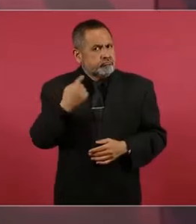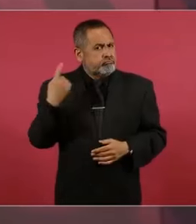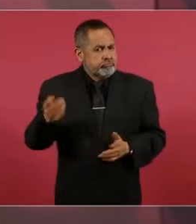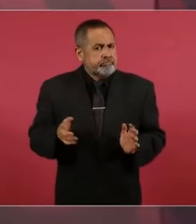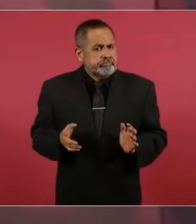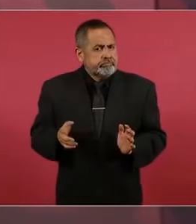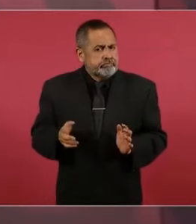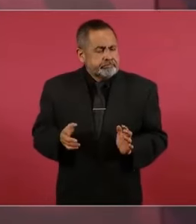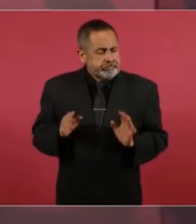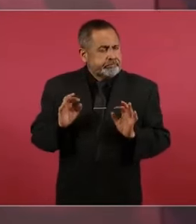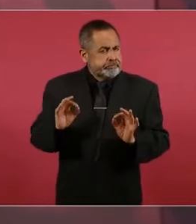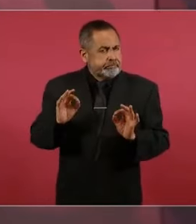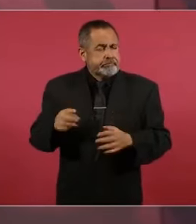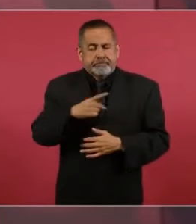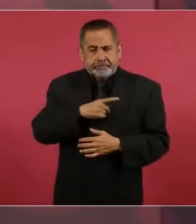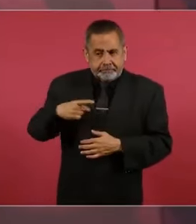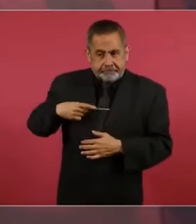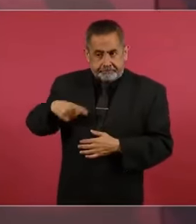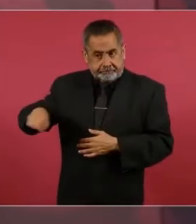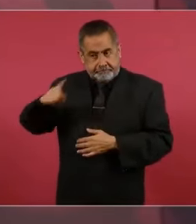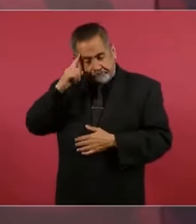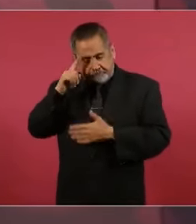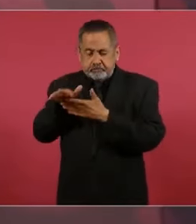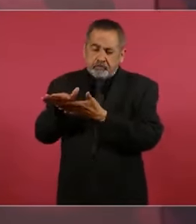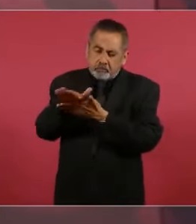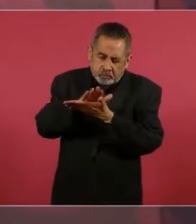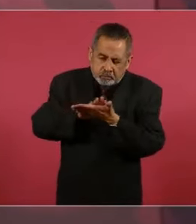Que debemos de ser humildes,